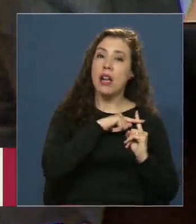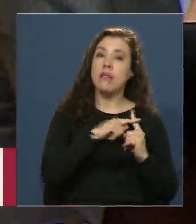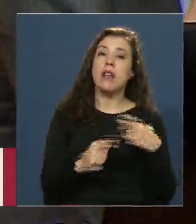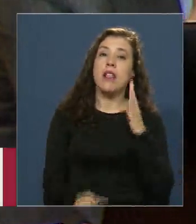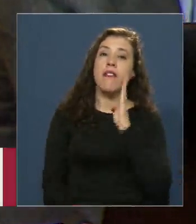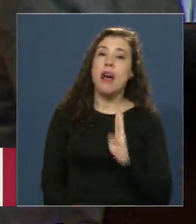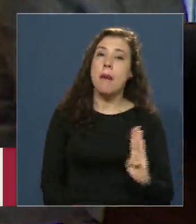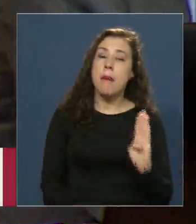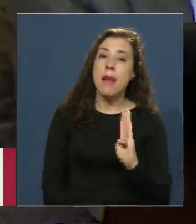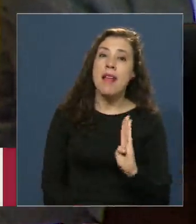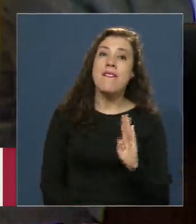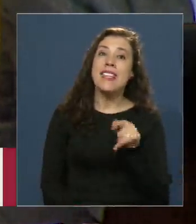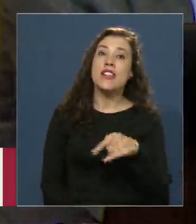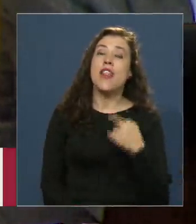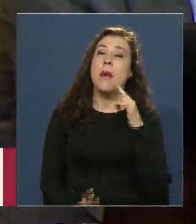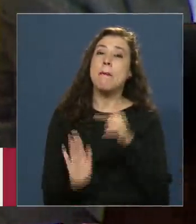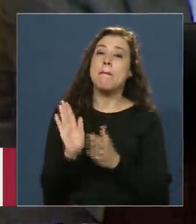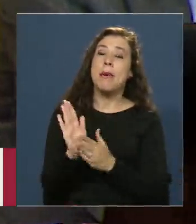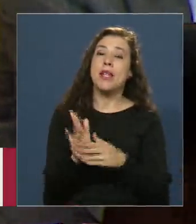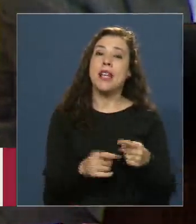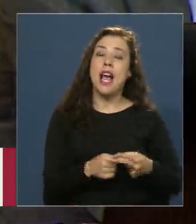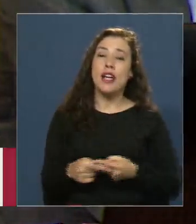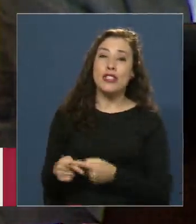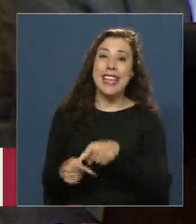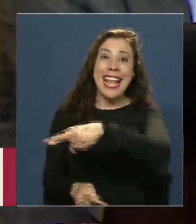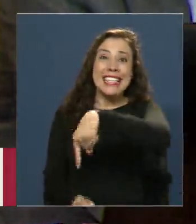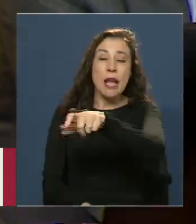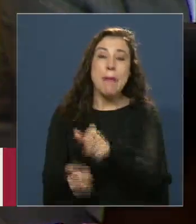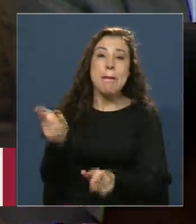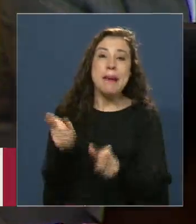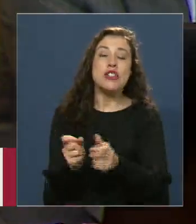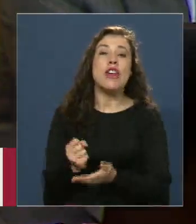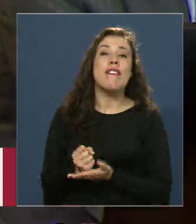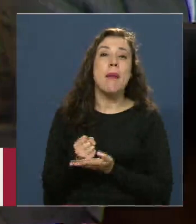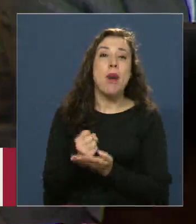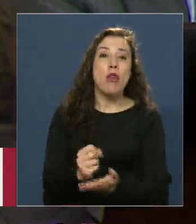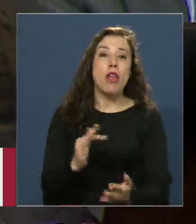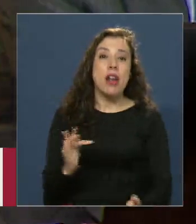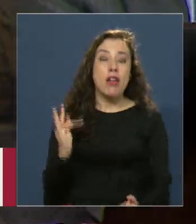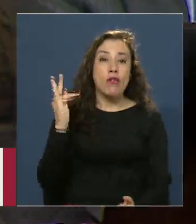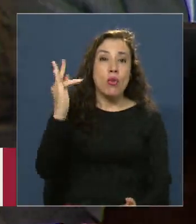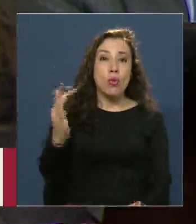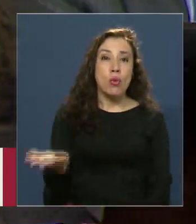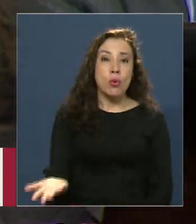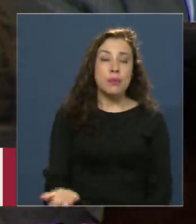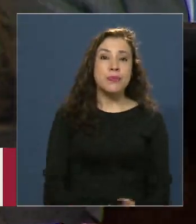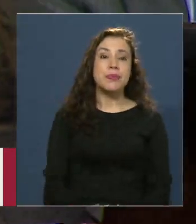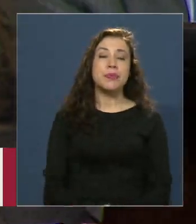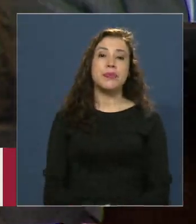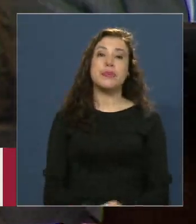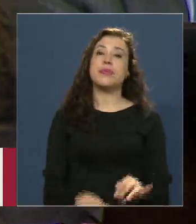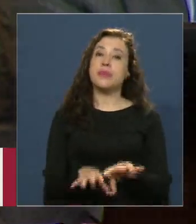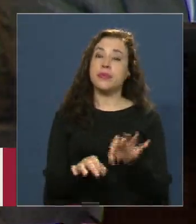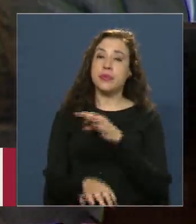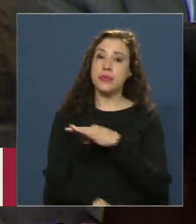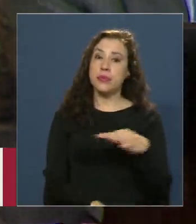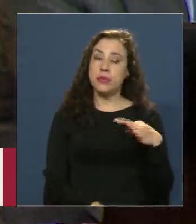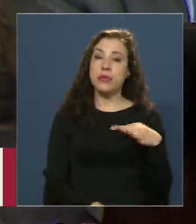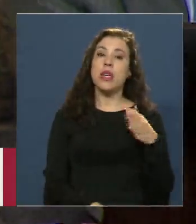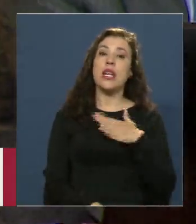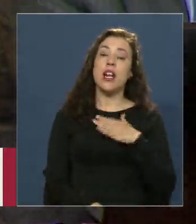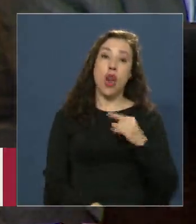serán los beneficiarios finales de dichas políticas sociales. Serán ellos a quienes ayudaremos. Por último, y por el compromiso del ministro en